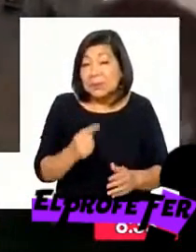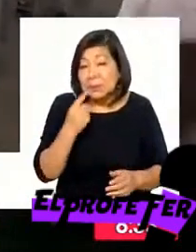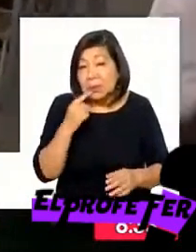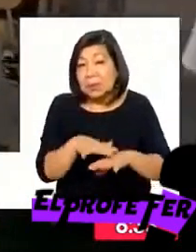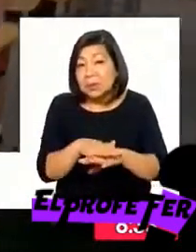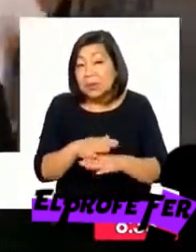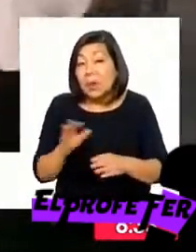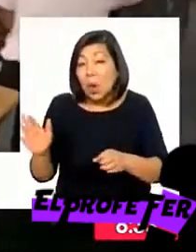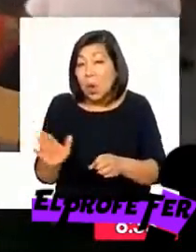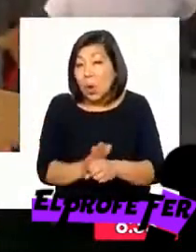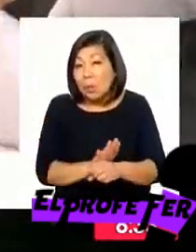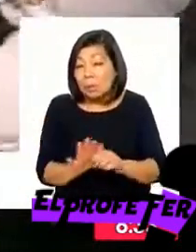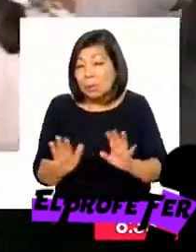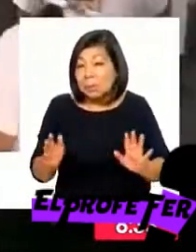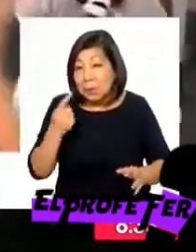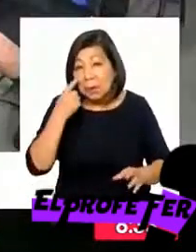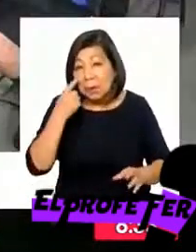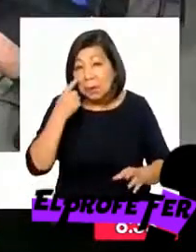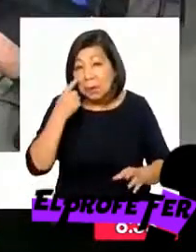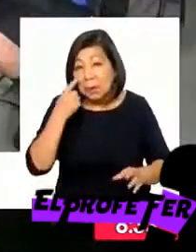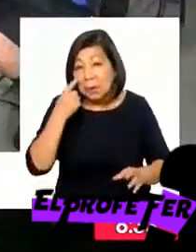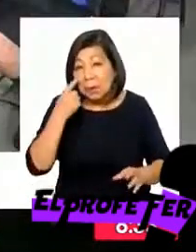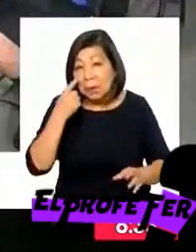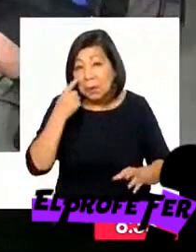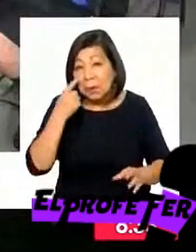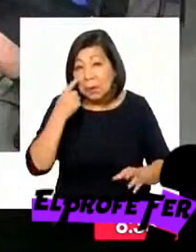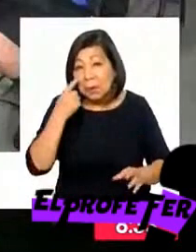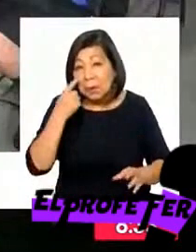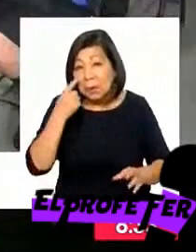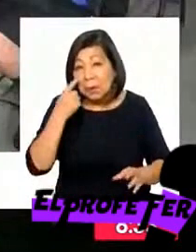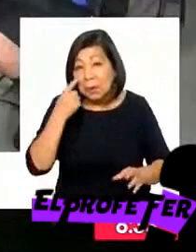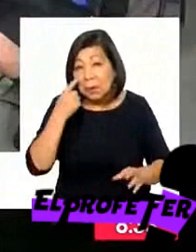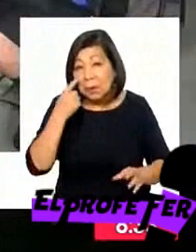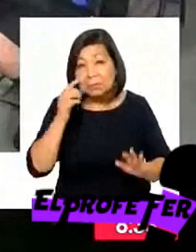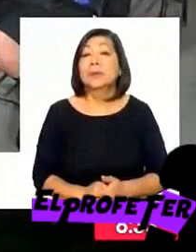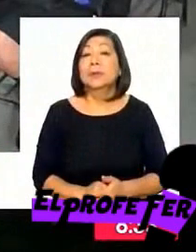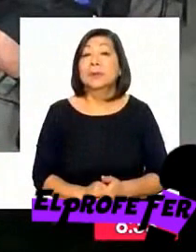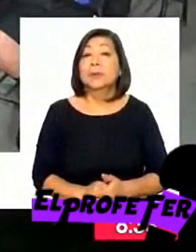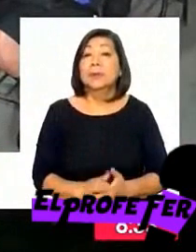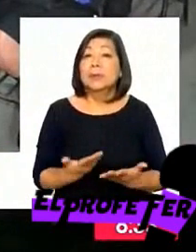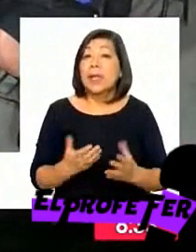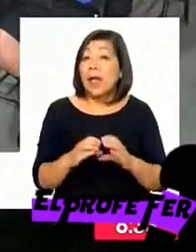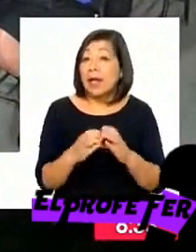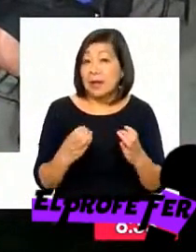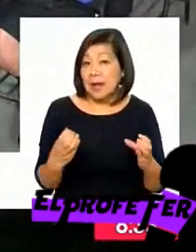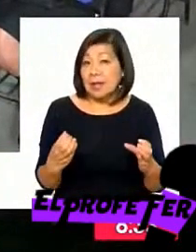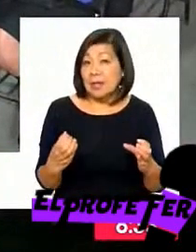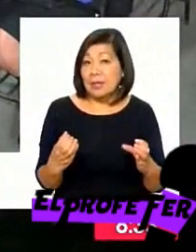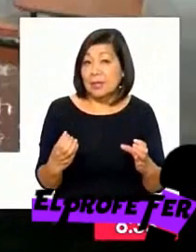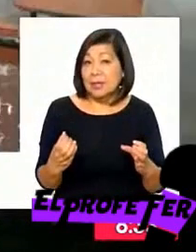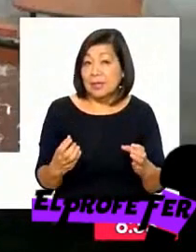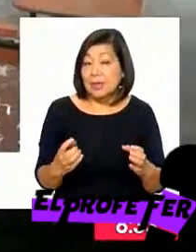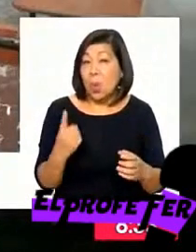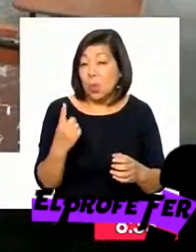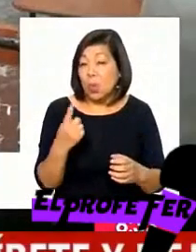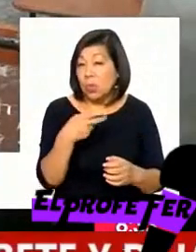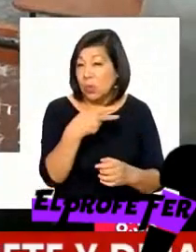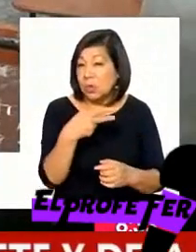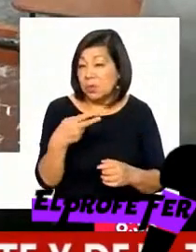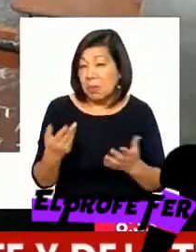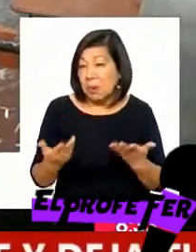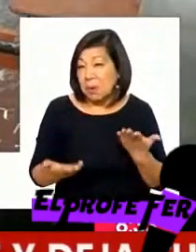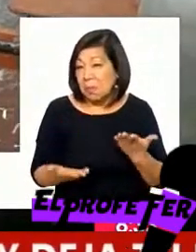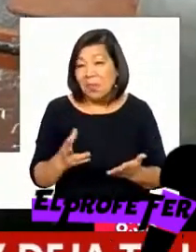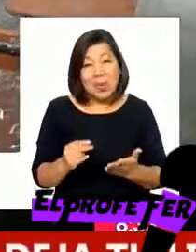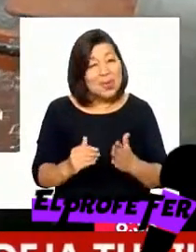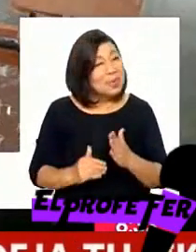pueda completar. En este momento, las clases que han sido diferidas por una o dos semanas no